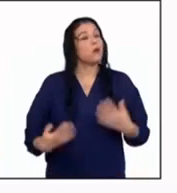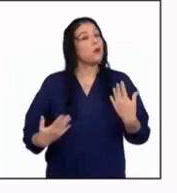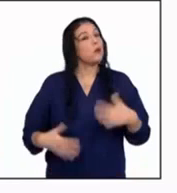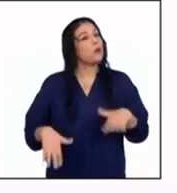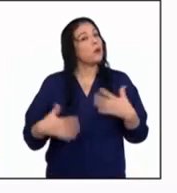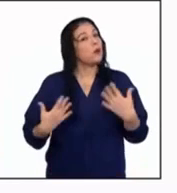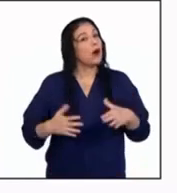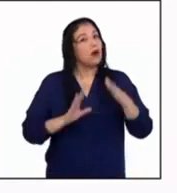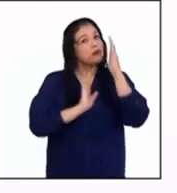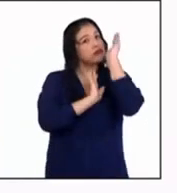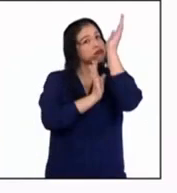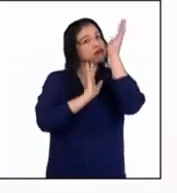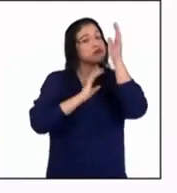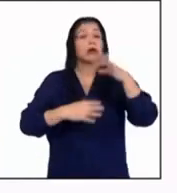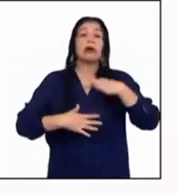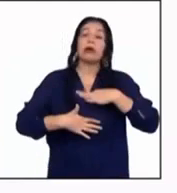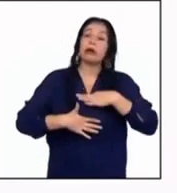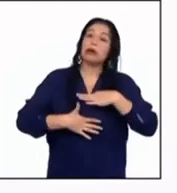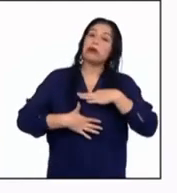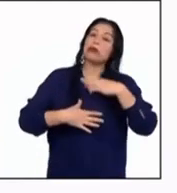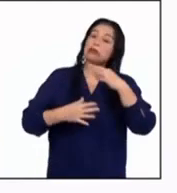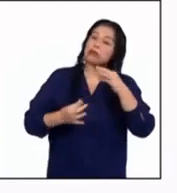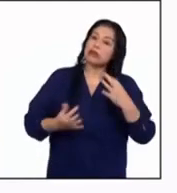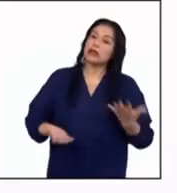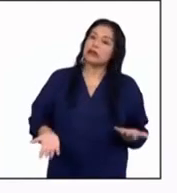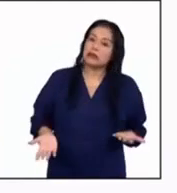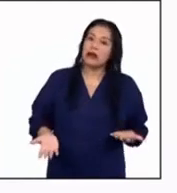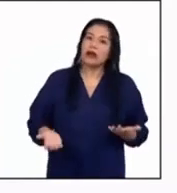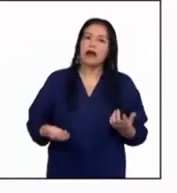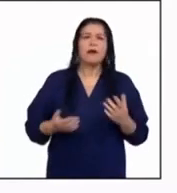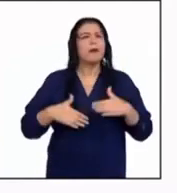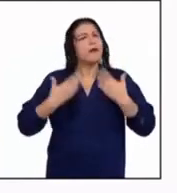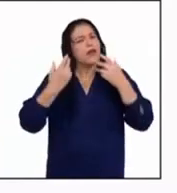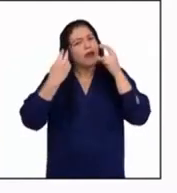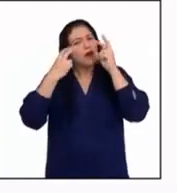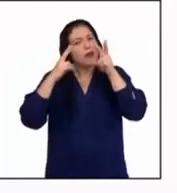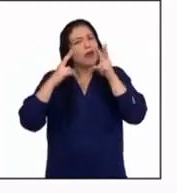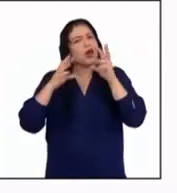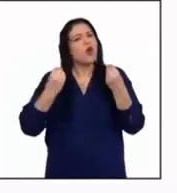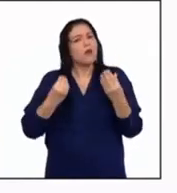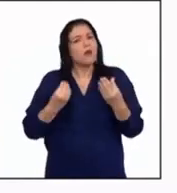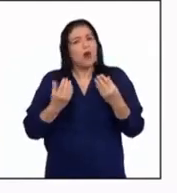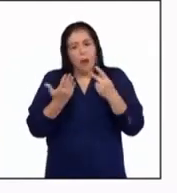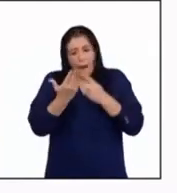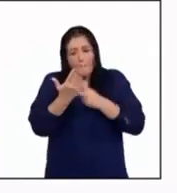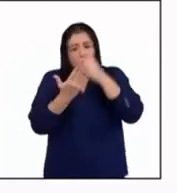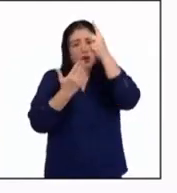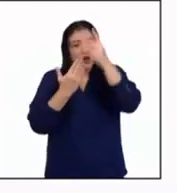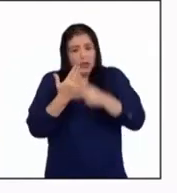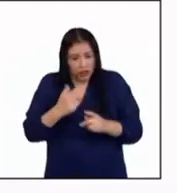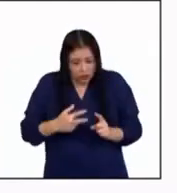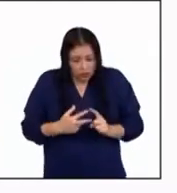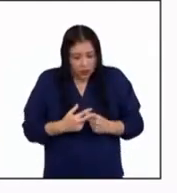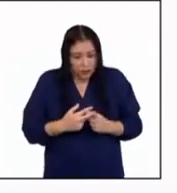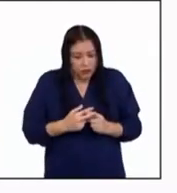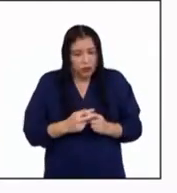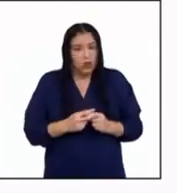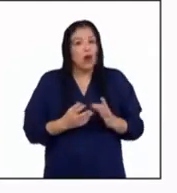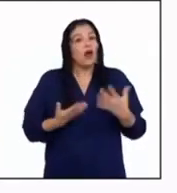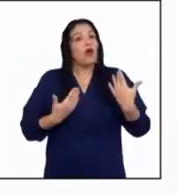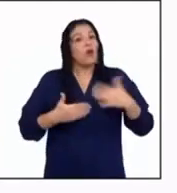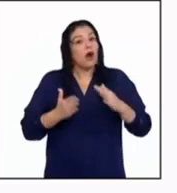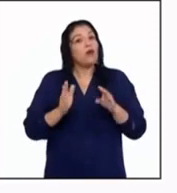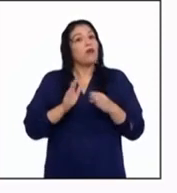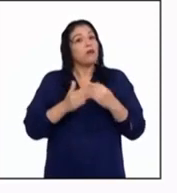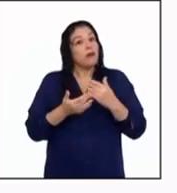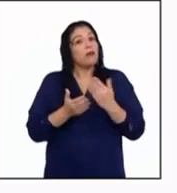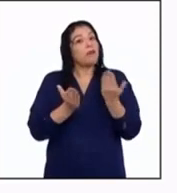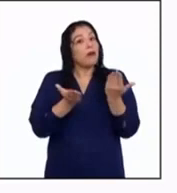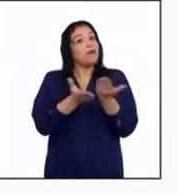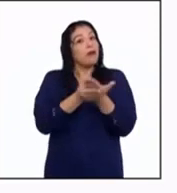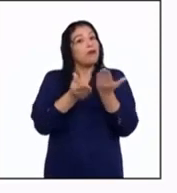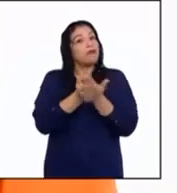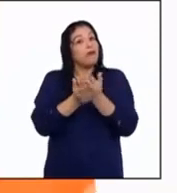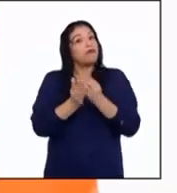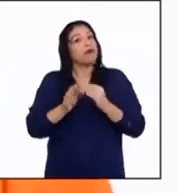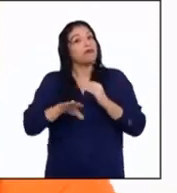Interesante, ¿no lo creen? Hemos podido escuchar cómo fue creciendo el proyecto emprendido por Jaime y su equipo de colaboradores,